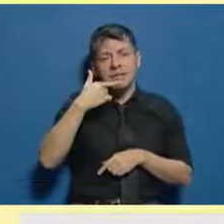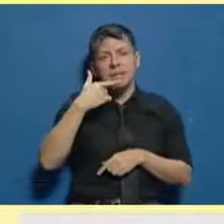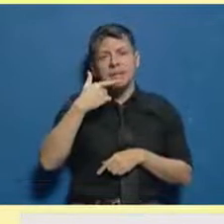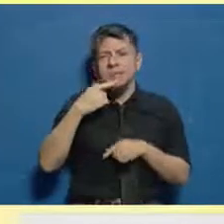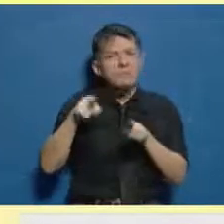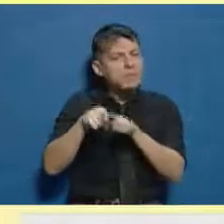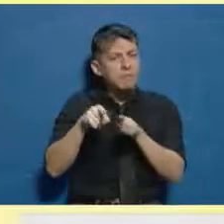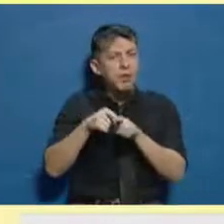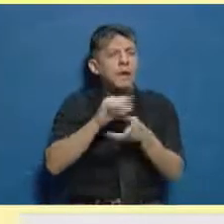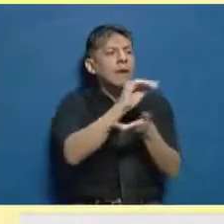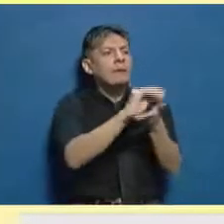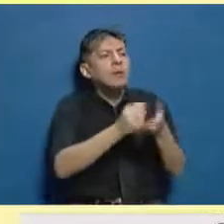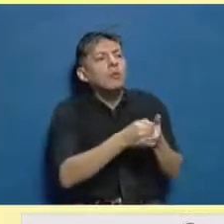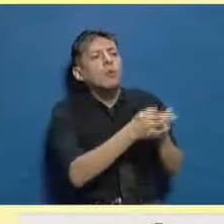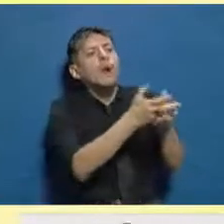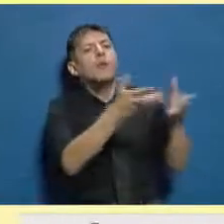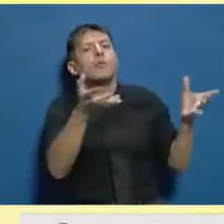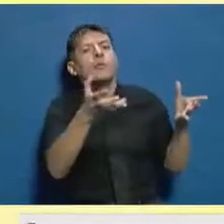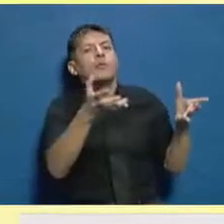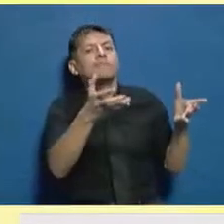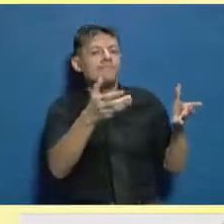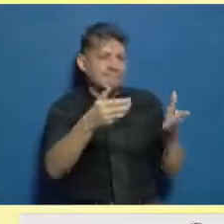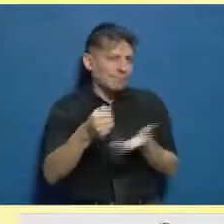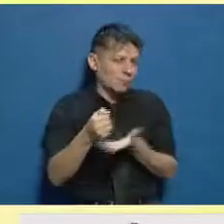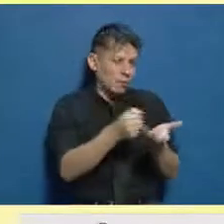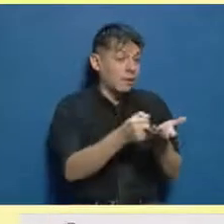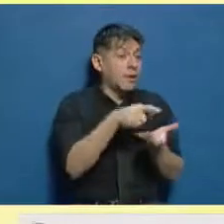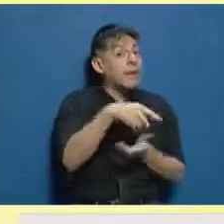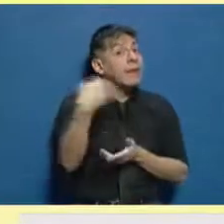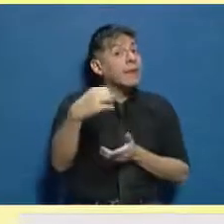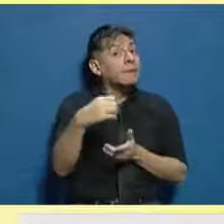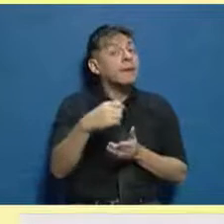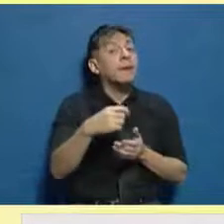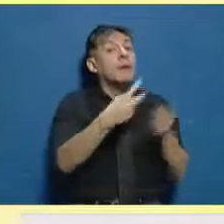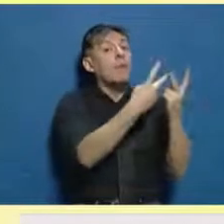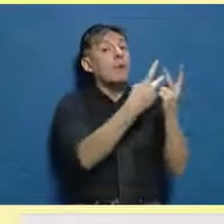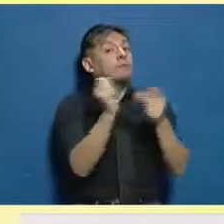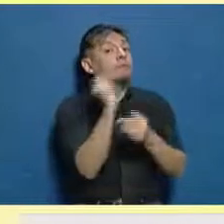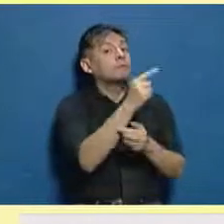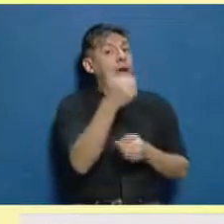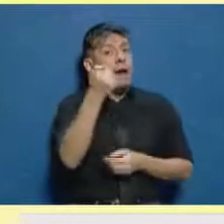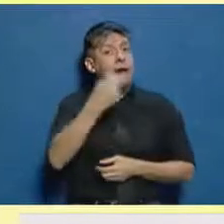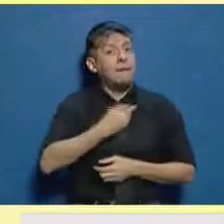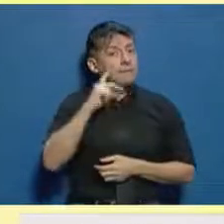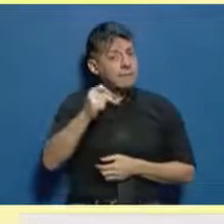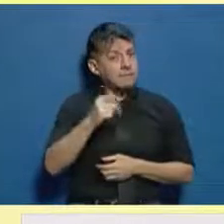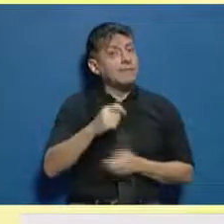del salario, y deben inscribirse en la página de AFIP, que no es fácil, debo decirlo también. Tienen que tener un asesor